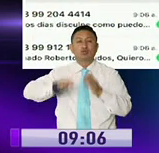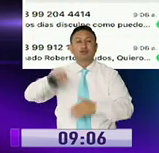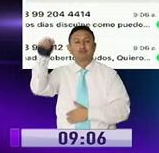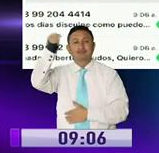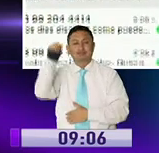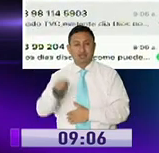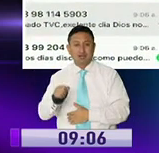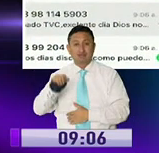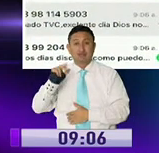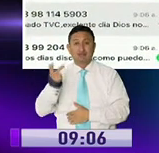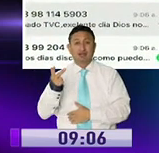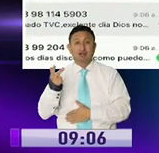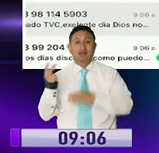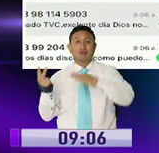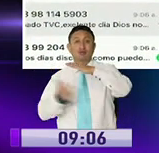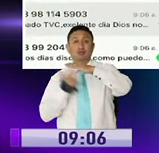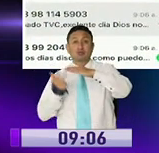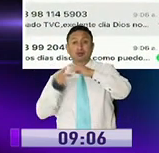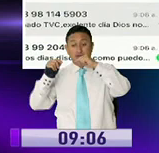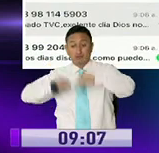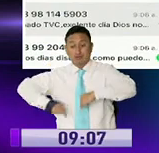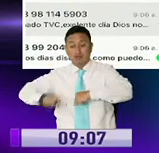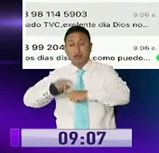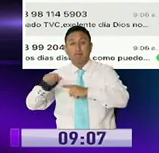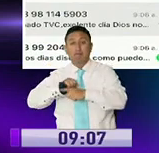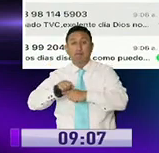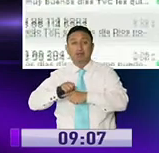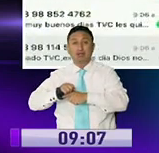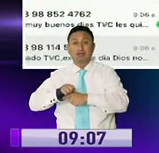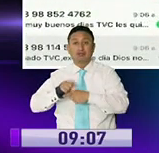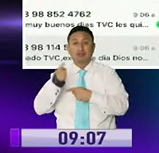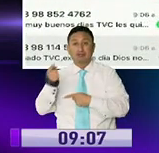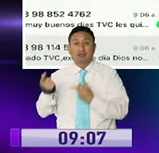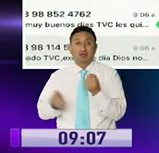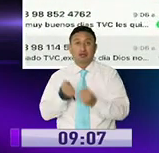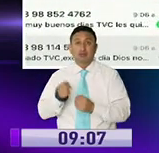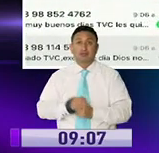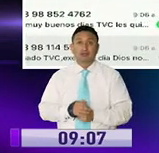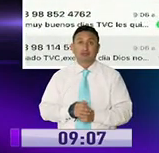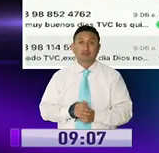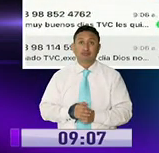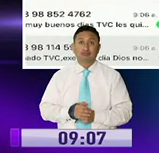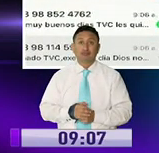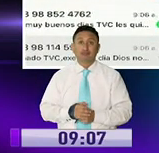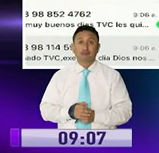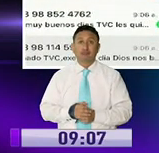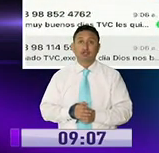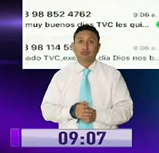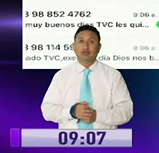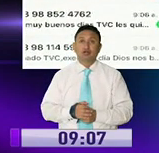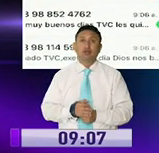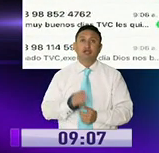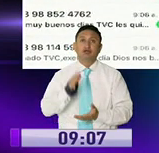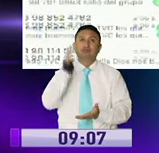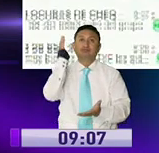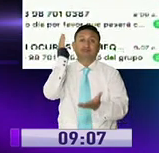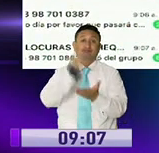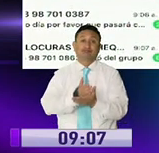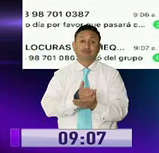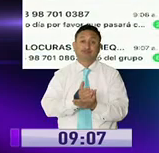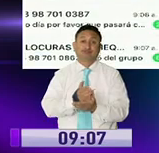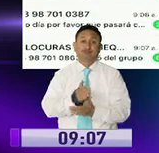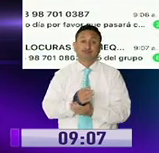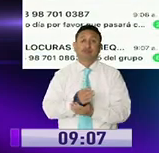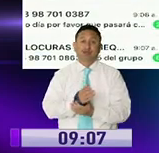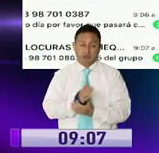del tercero bachillerato que tienen que hacer pasantías en el mes de mayo. No hay. Ahorita no hay cómo. Y no les pueden exigir tampoco. No hay. No, o sea,